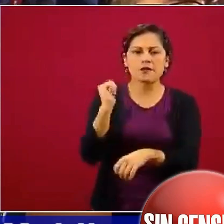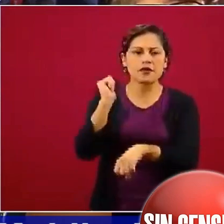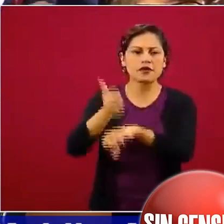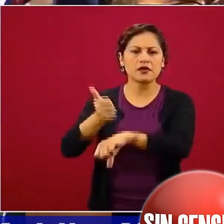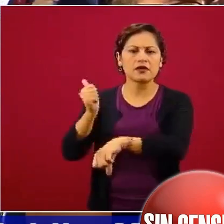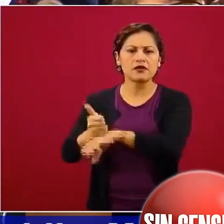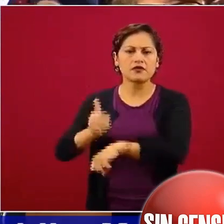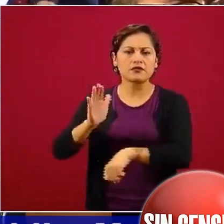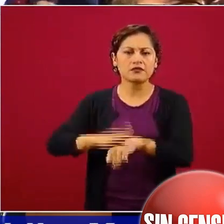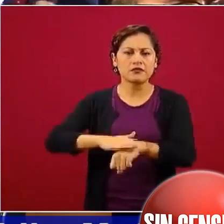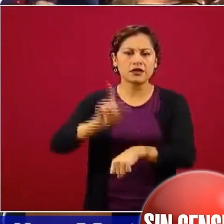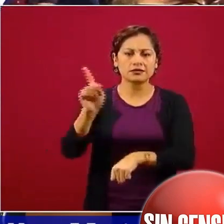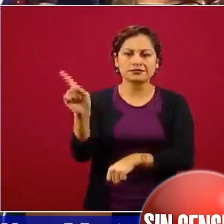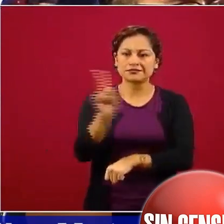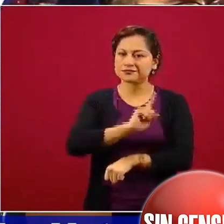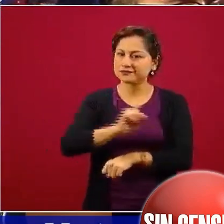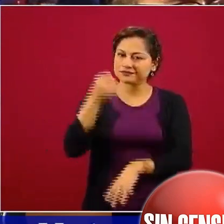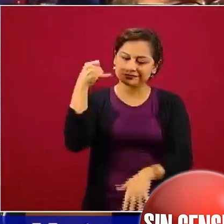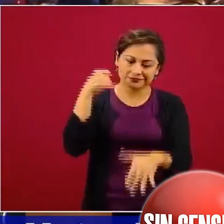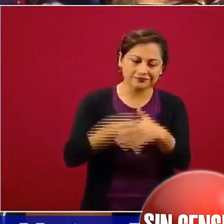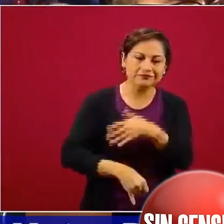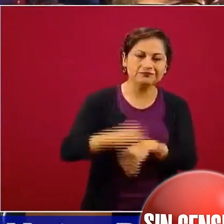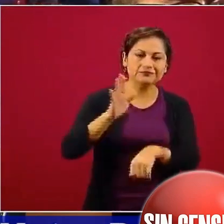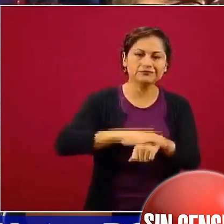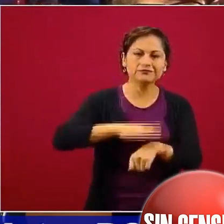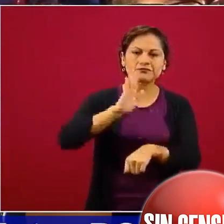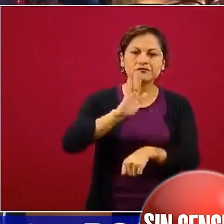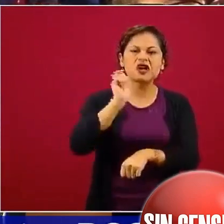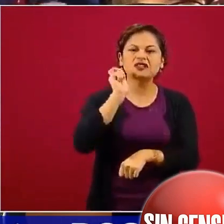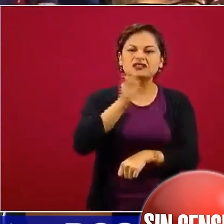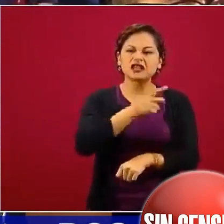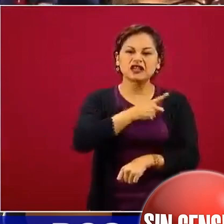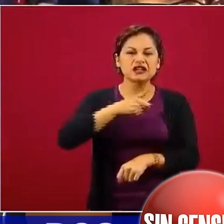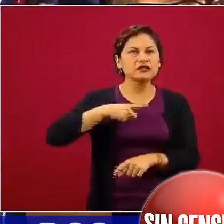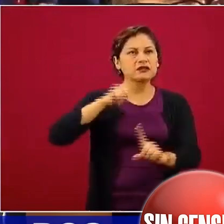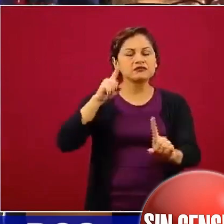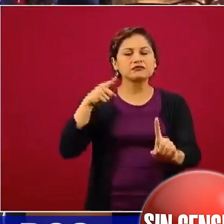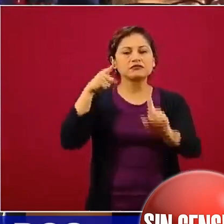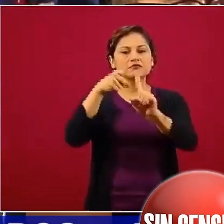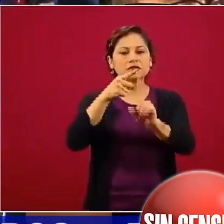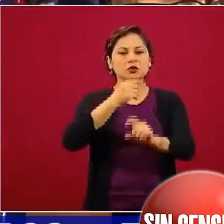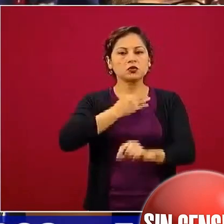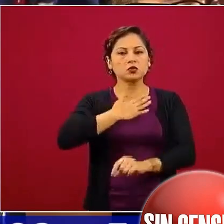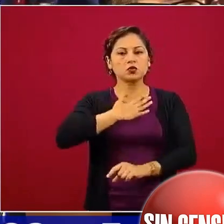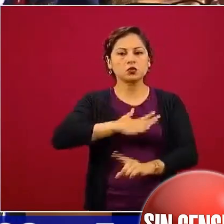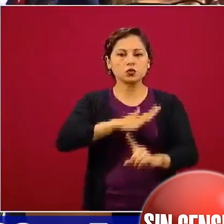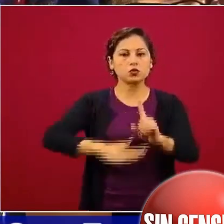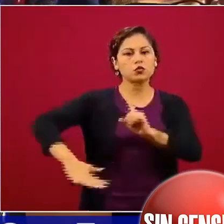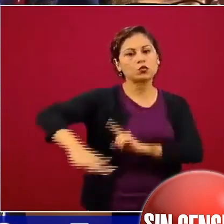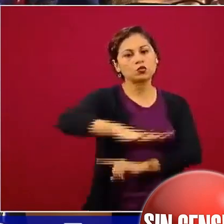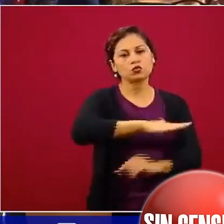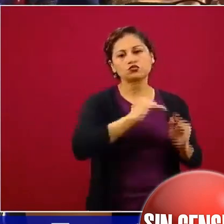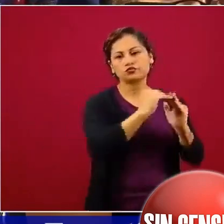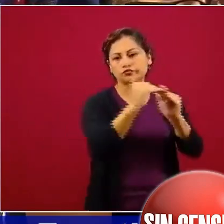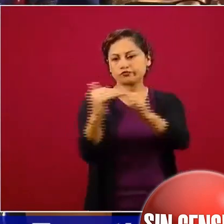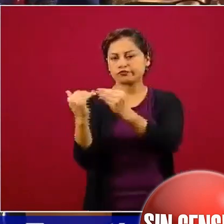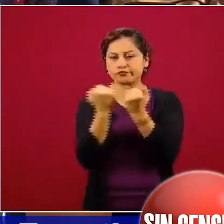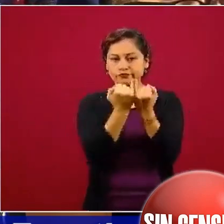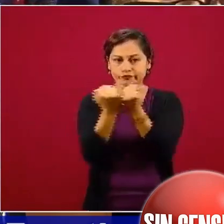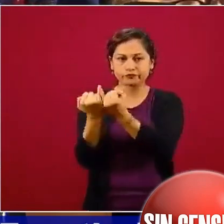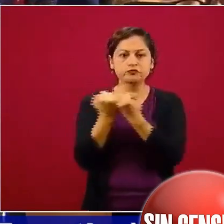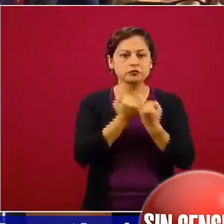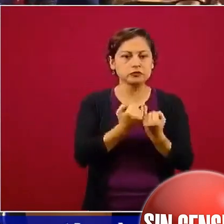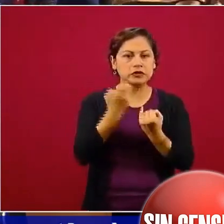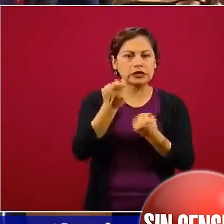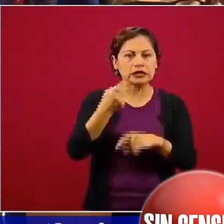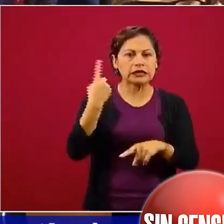más sagrado, es el establecer la justicia y buscar la igualdad. Es la desaparición de los